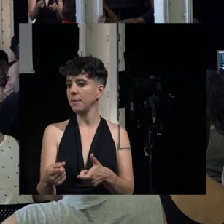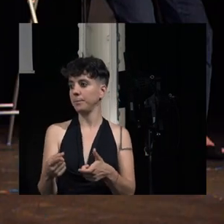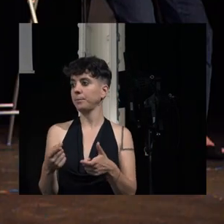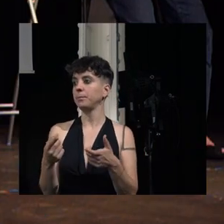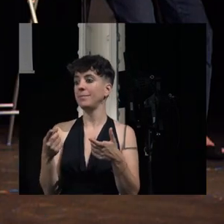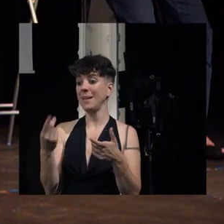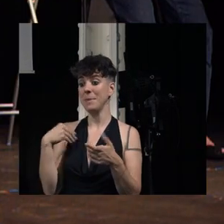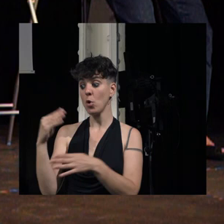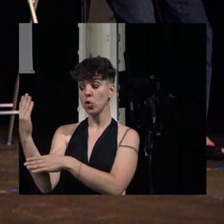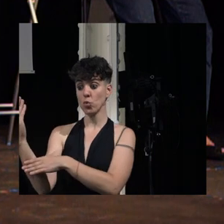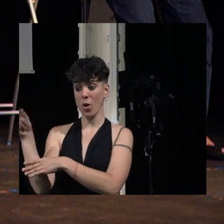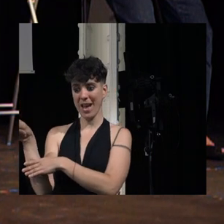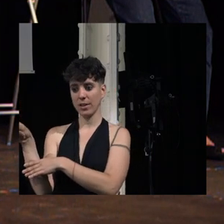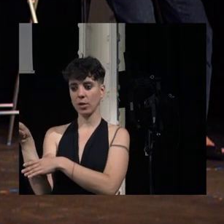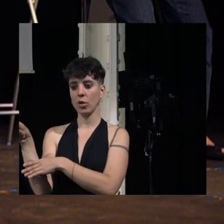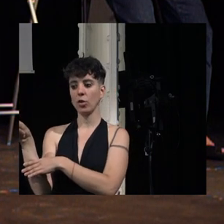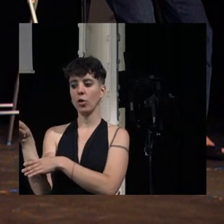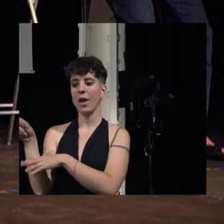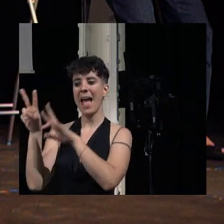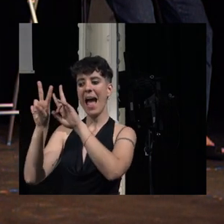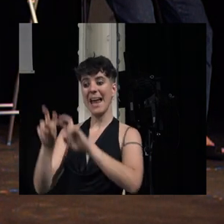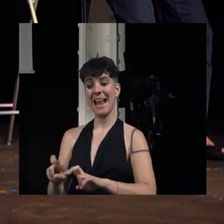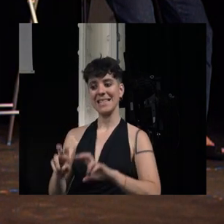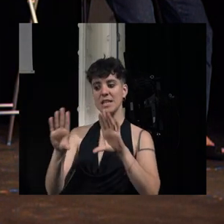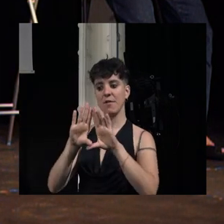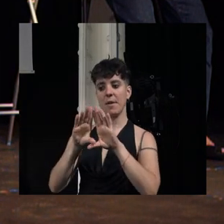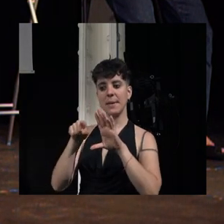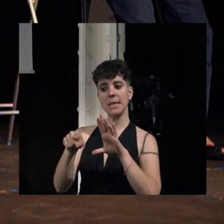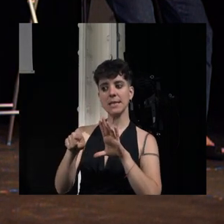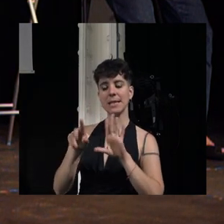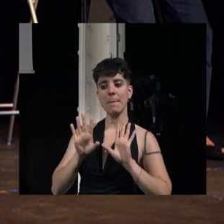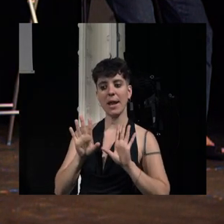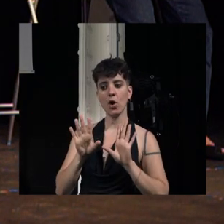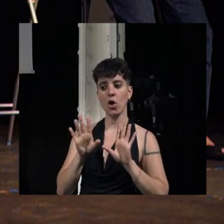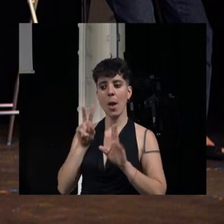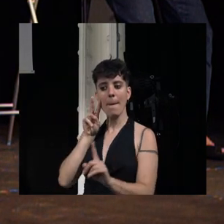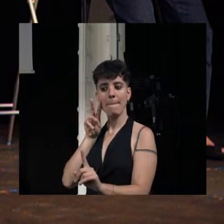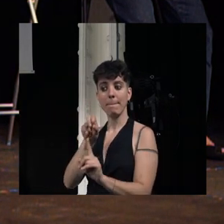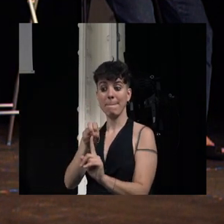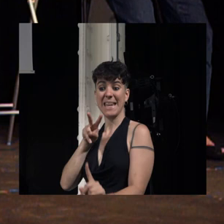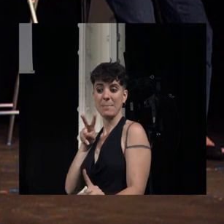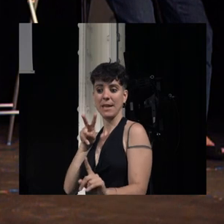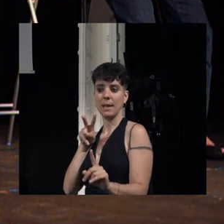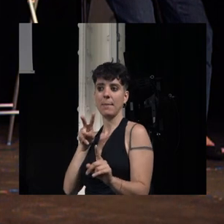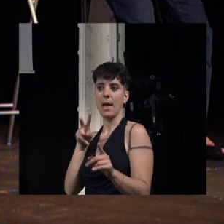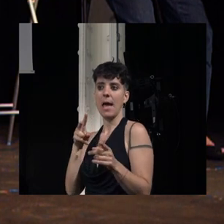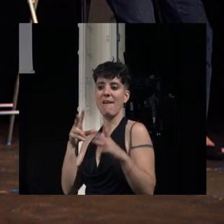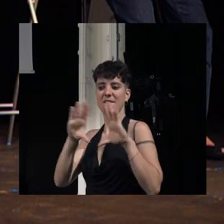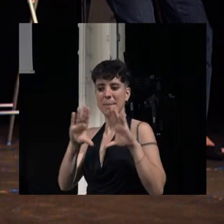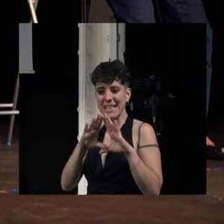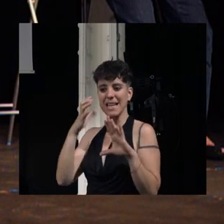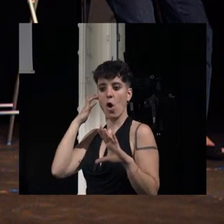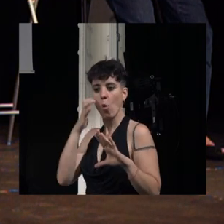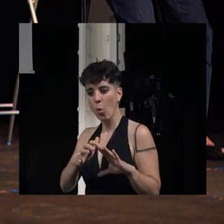a ese sujeto en manos de los análisis feministas sin tomarlo desde una perspectiva feminista queer, es decir,